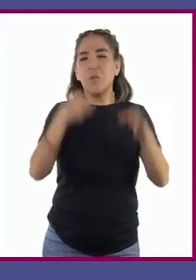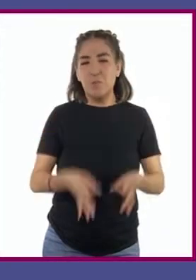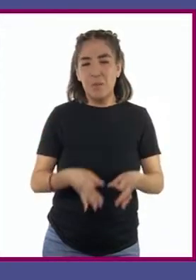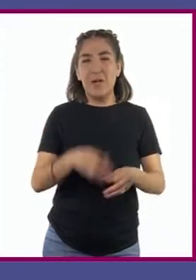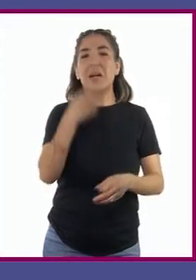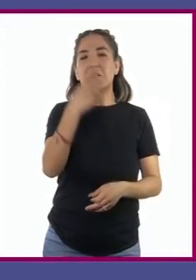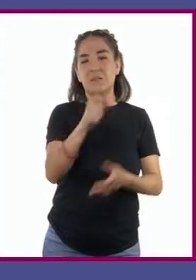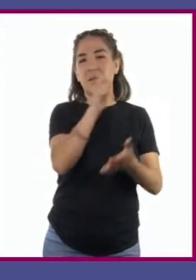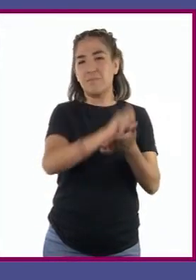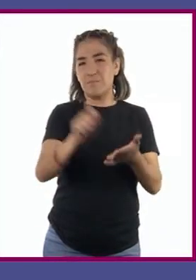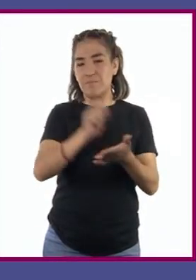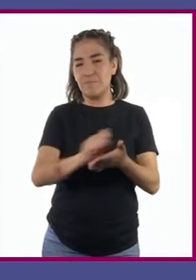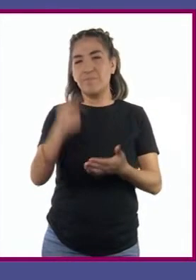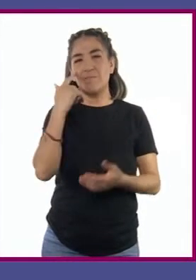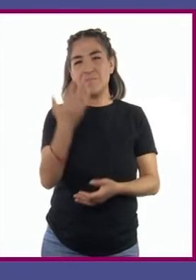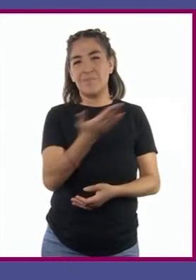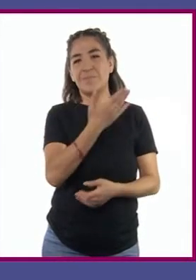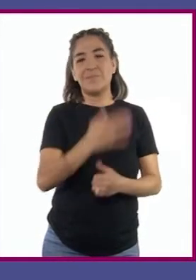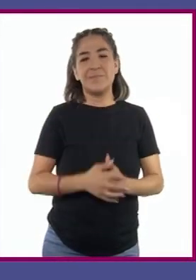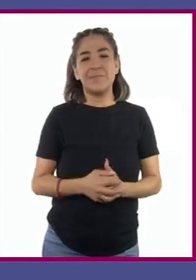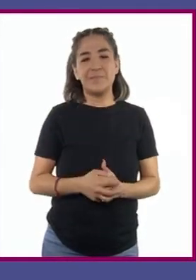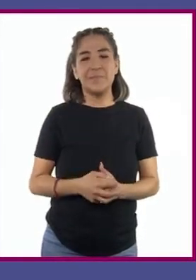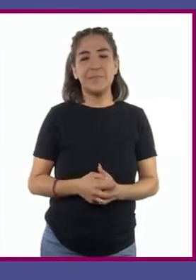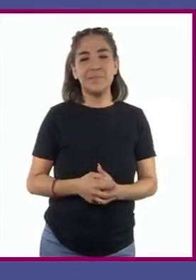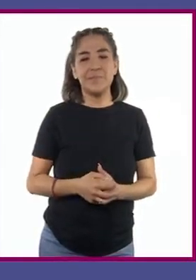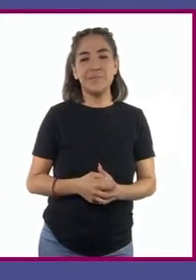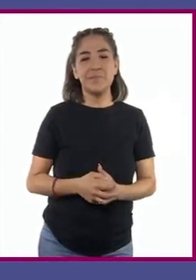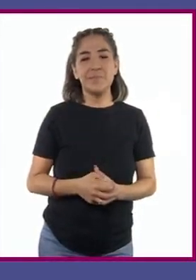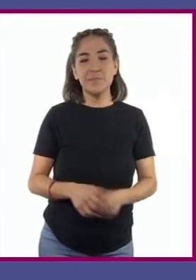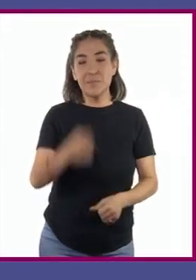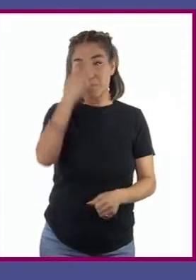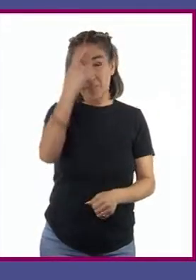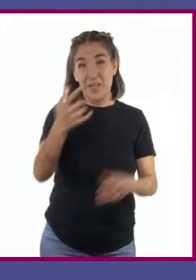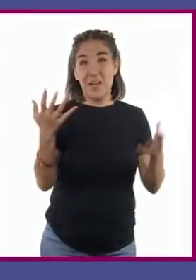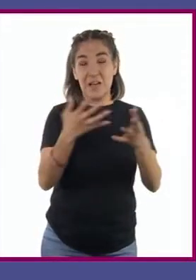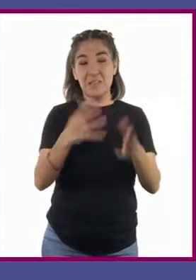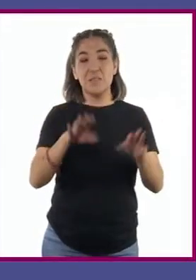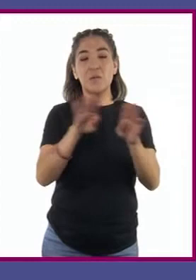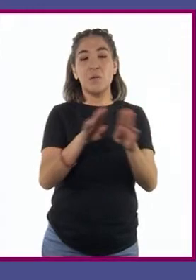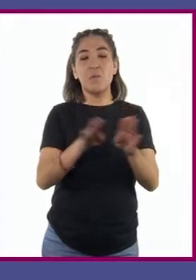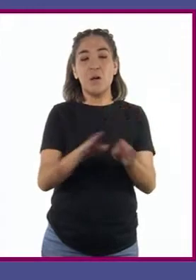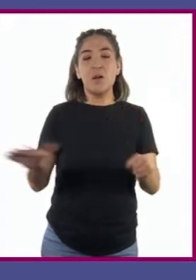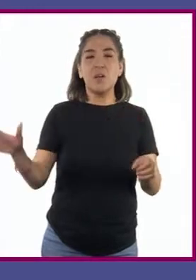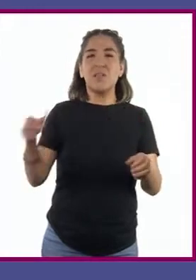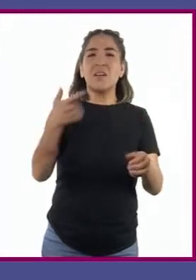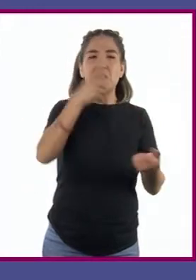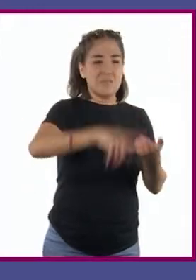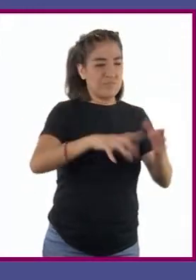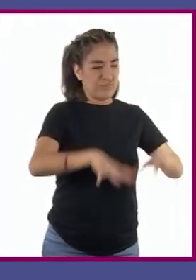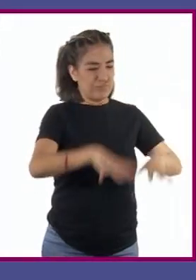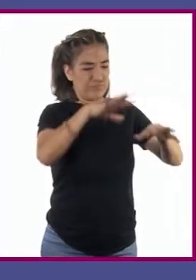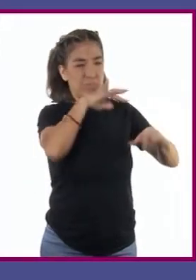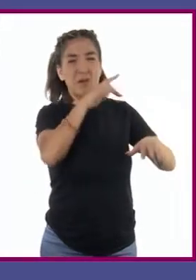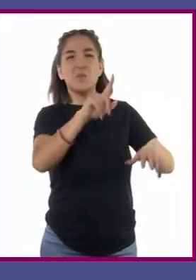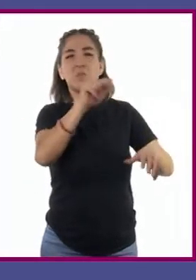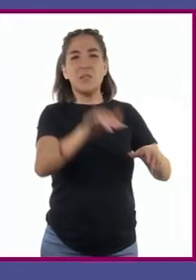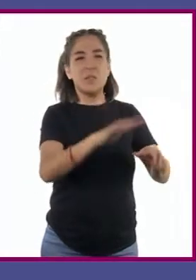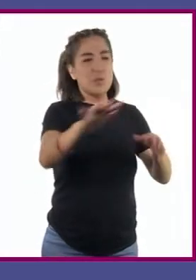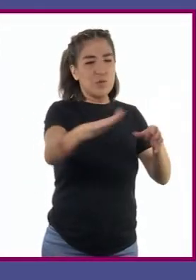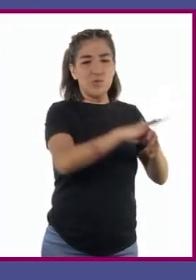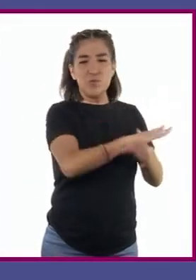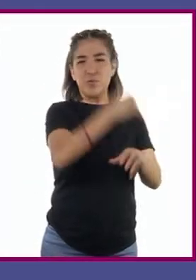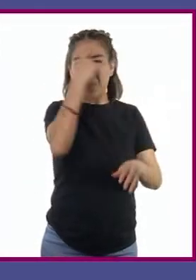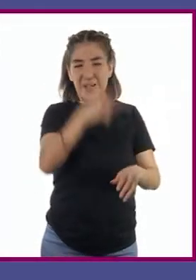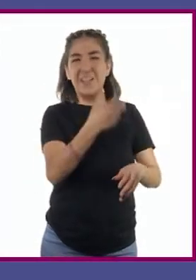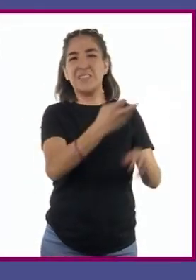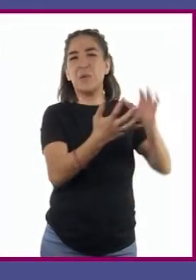de la siguiente manera: crear un relleno sanitario es una forma en que se puede resolver el problema para evitar los olores